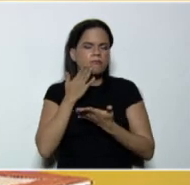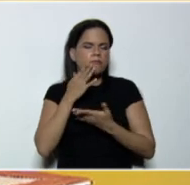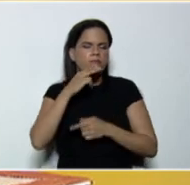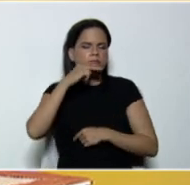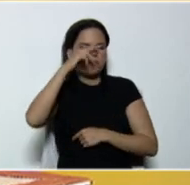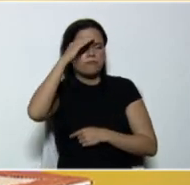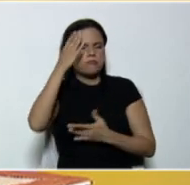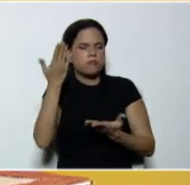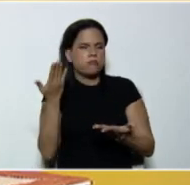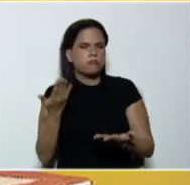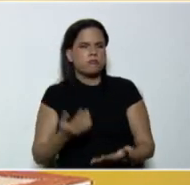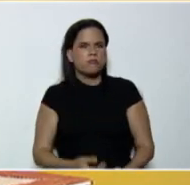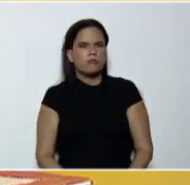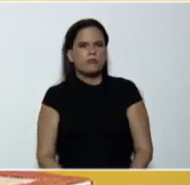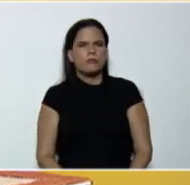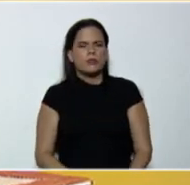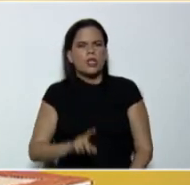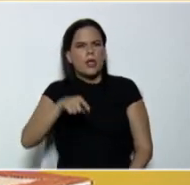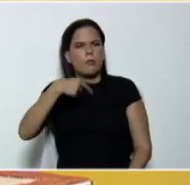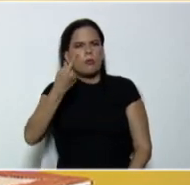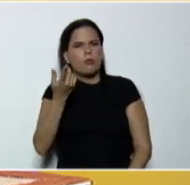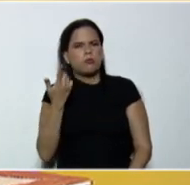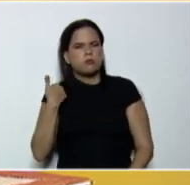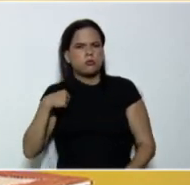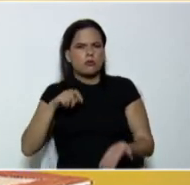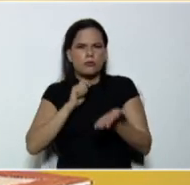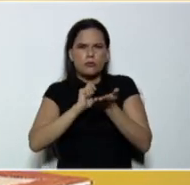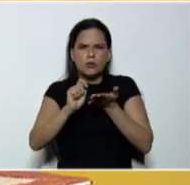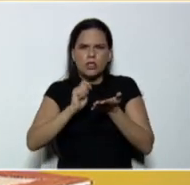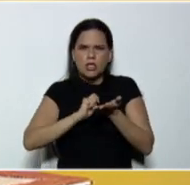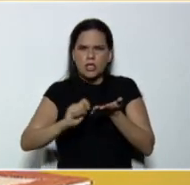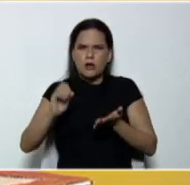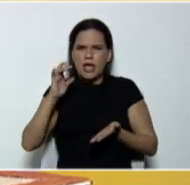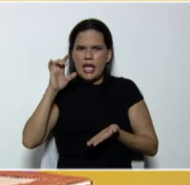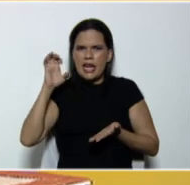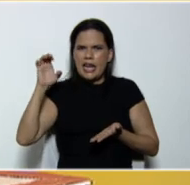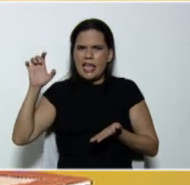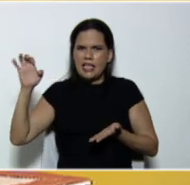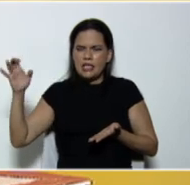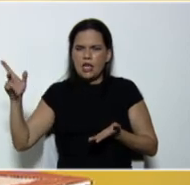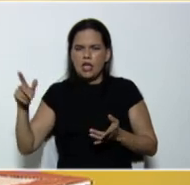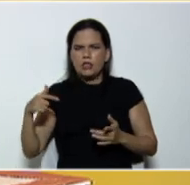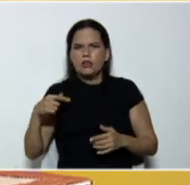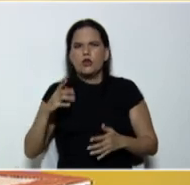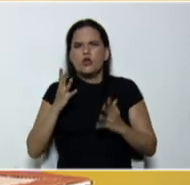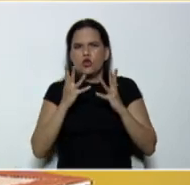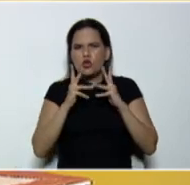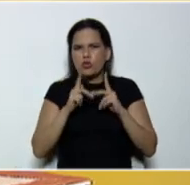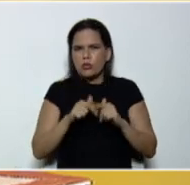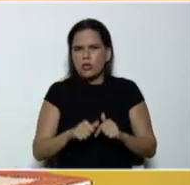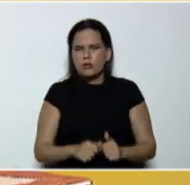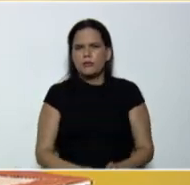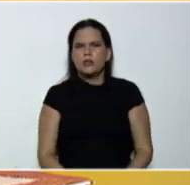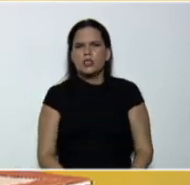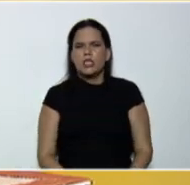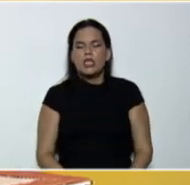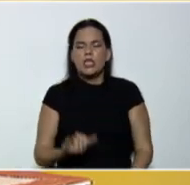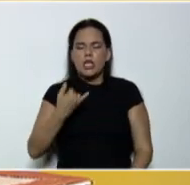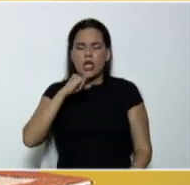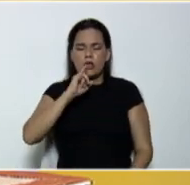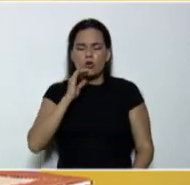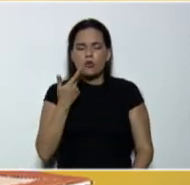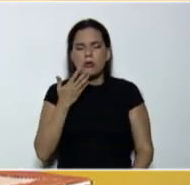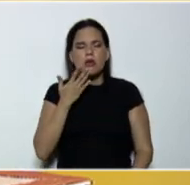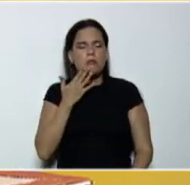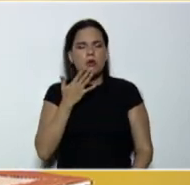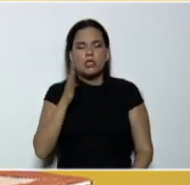representantes. Luego tenemos, escribe en letras los siguientes números. Tenemos allí unos números como por ejemplo